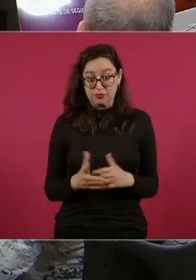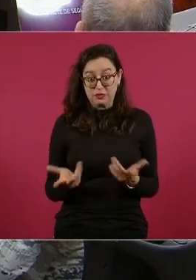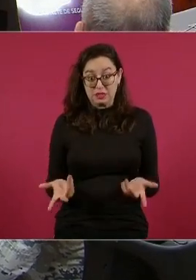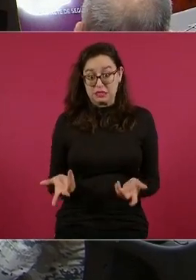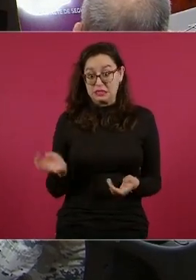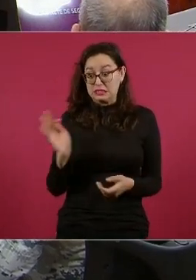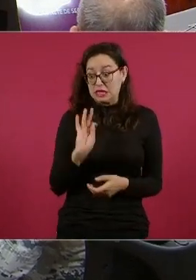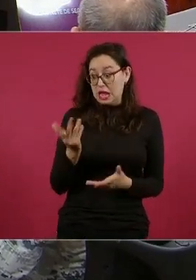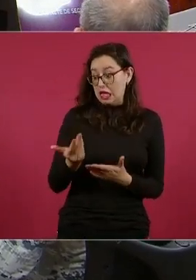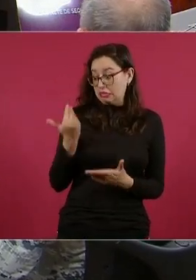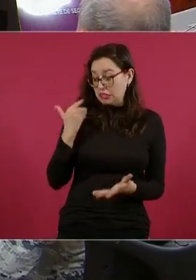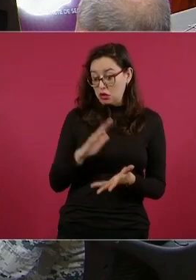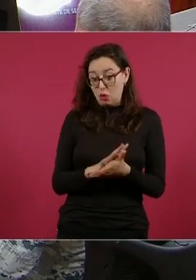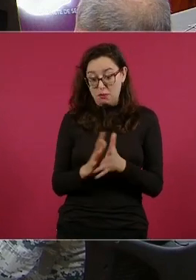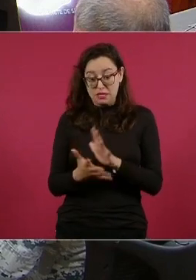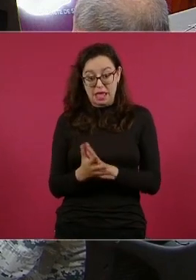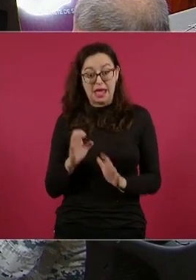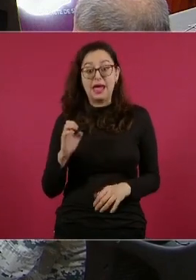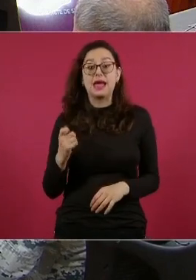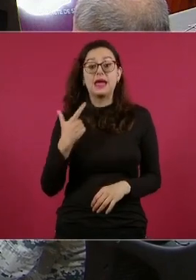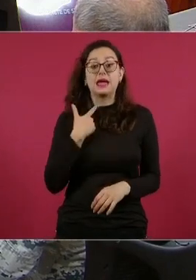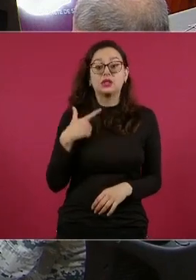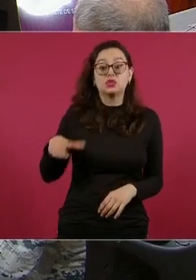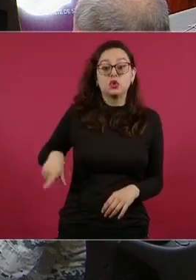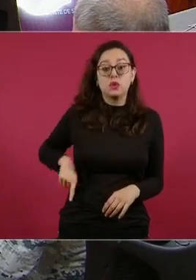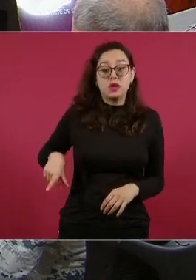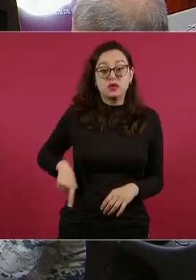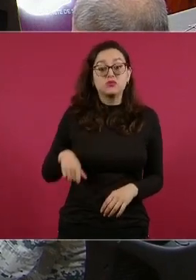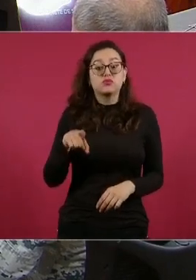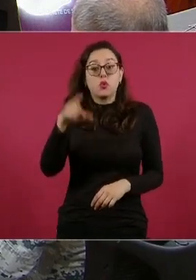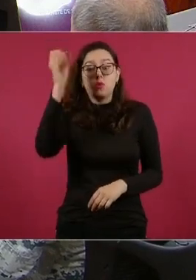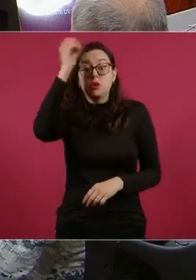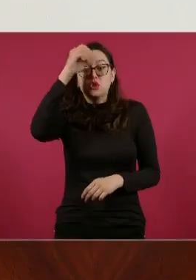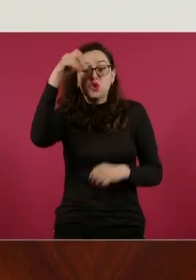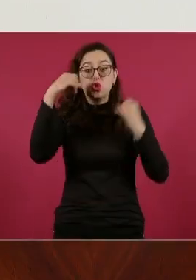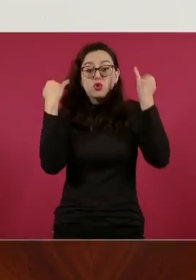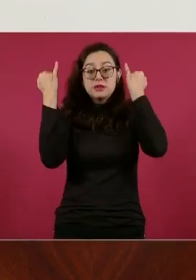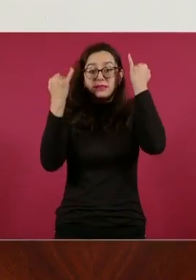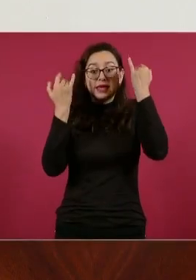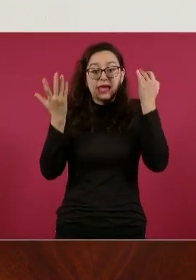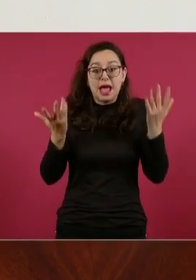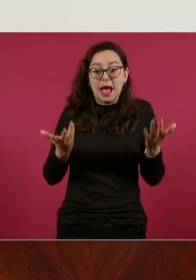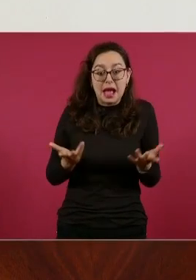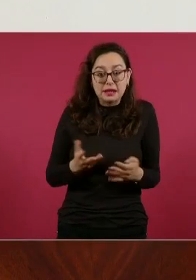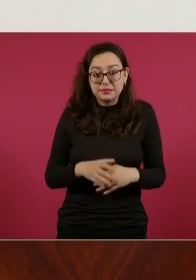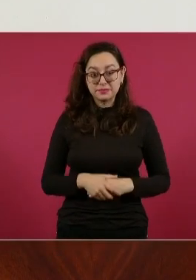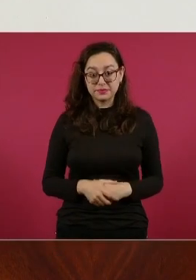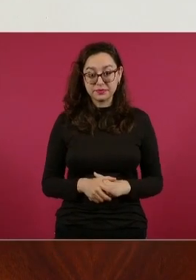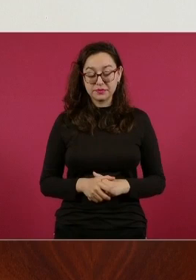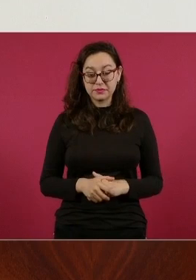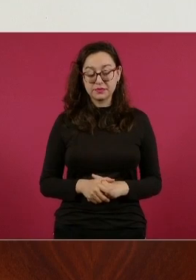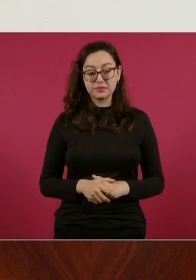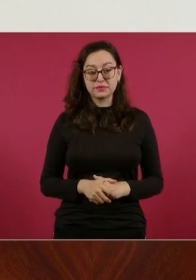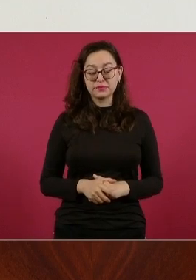hubo en gobiernos anteriores? ¿Qué perspectivas se tiene, presidente? Bueno, primero